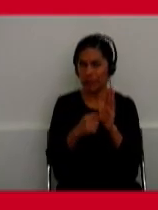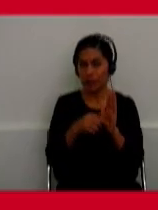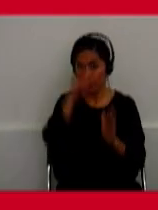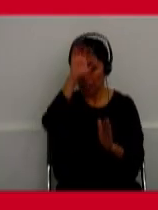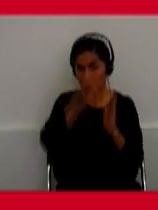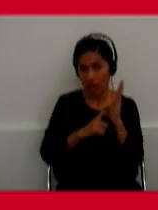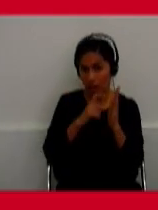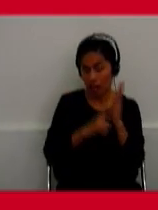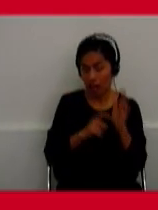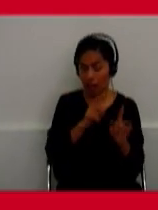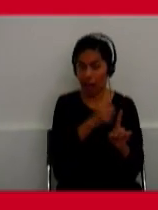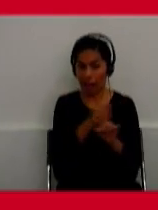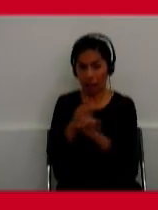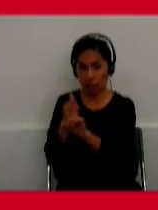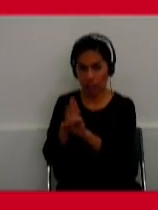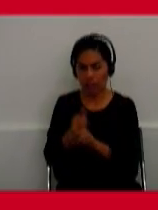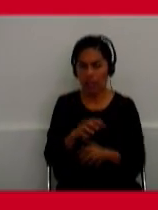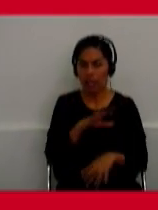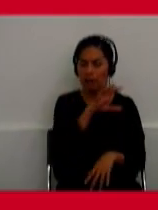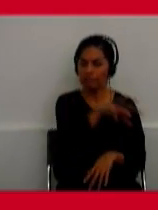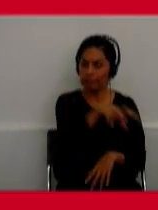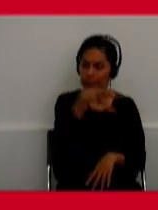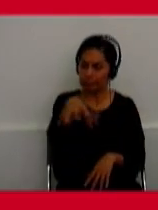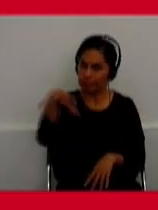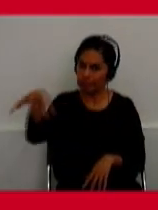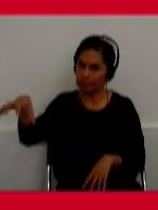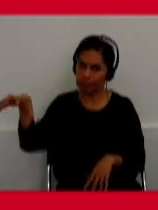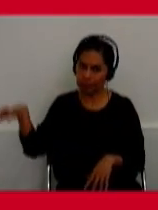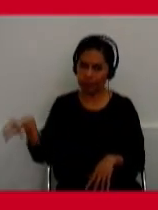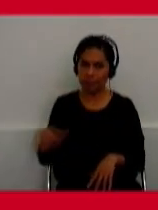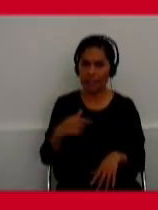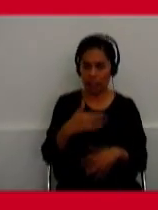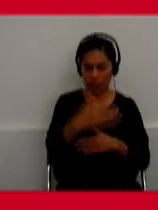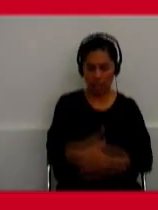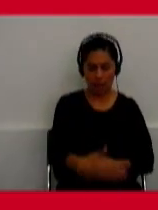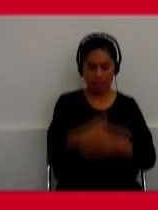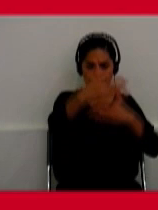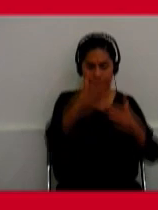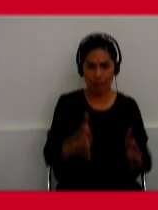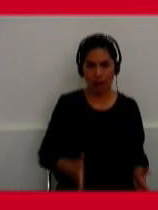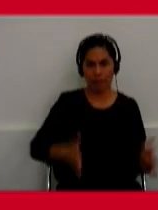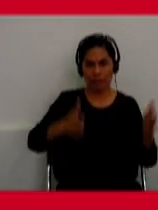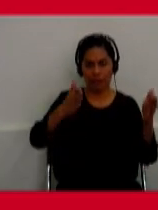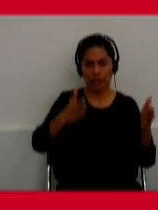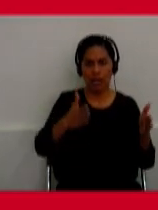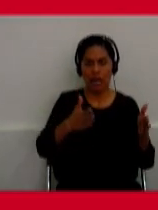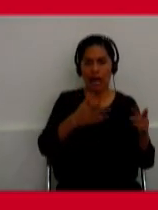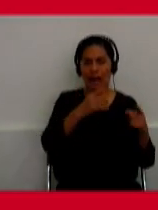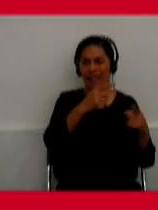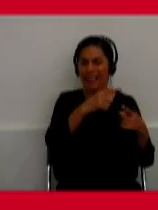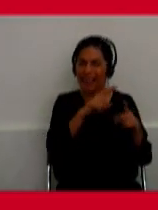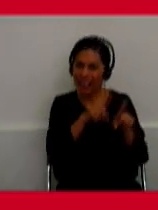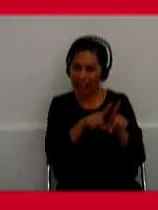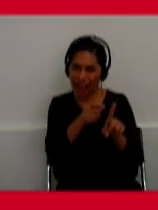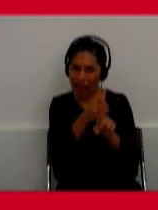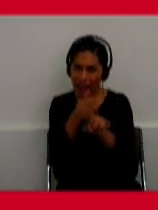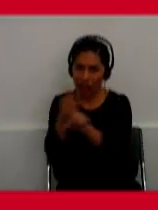tiene específicamente, sus relaves están asociados a características particulares, por lo